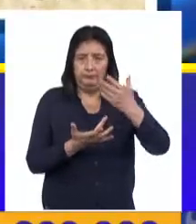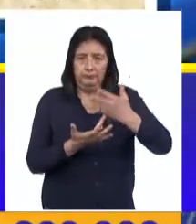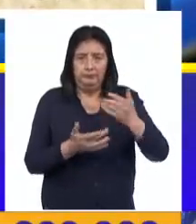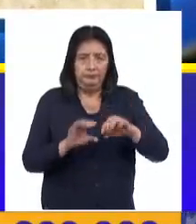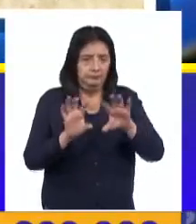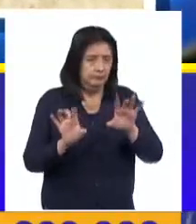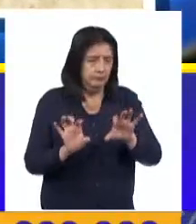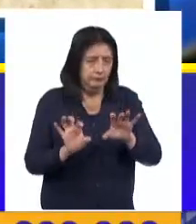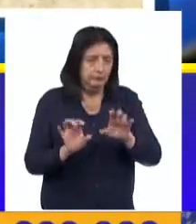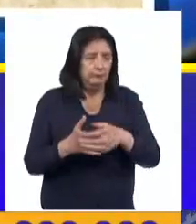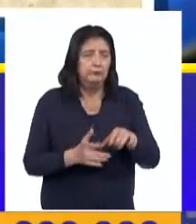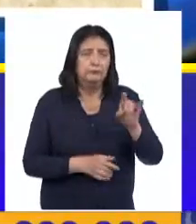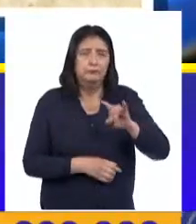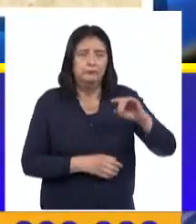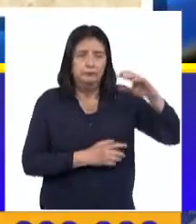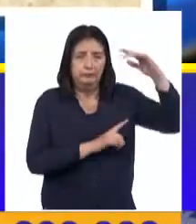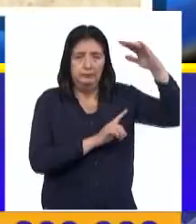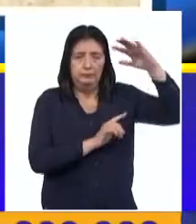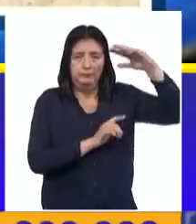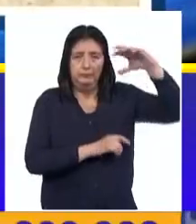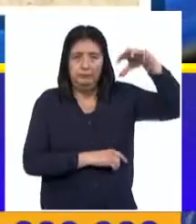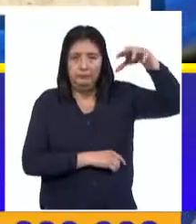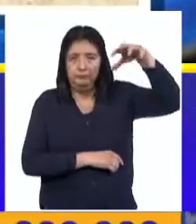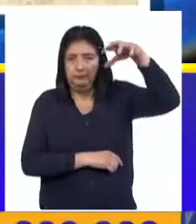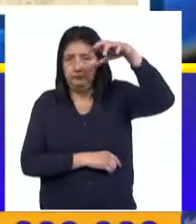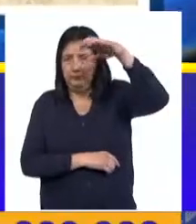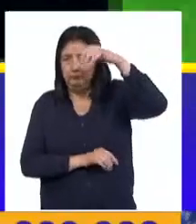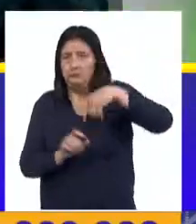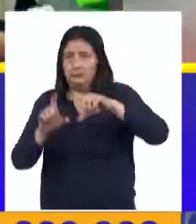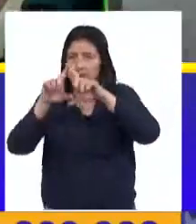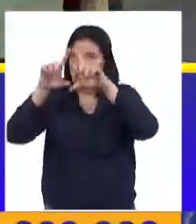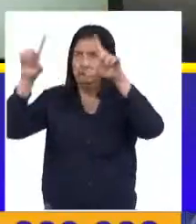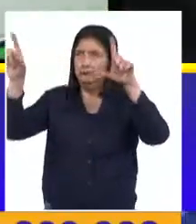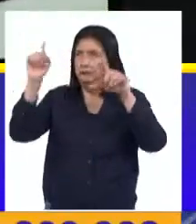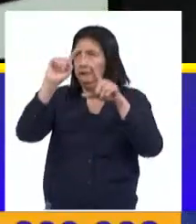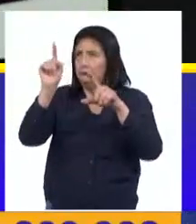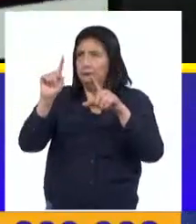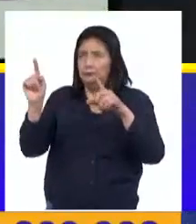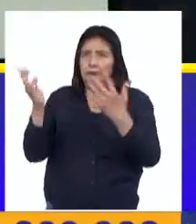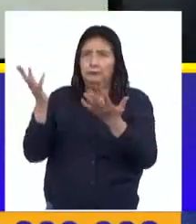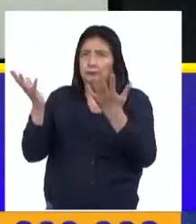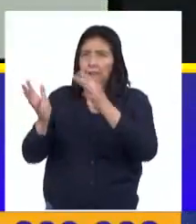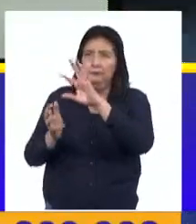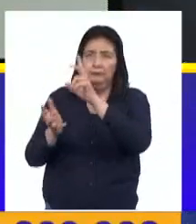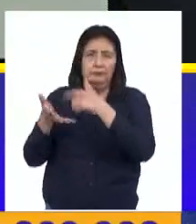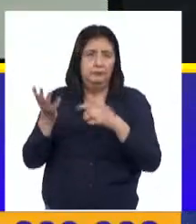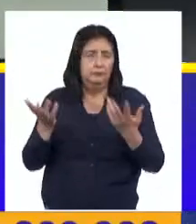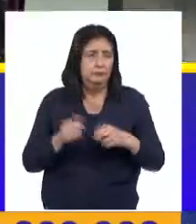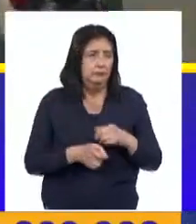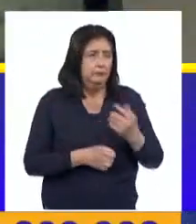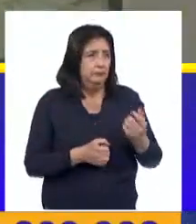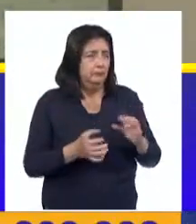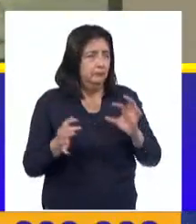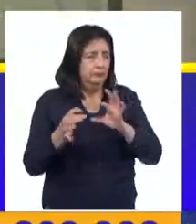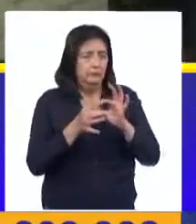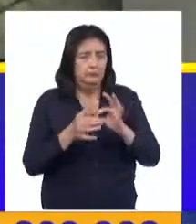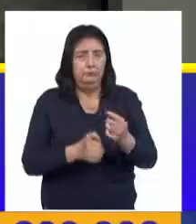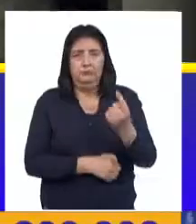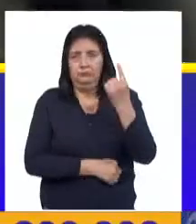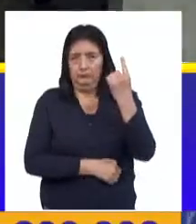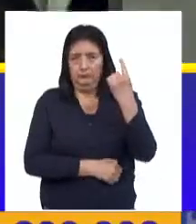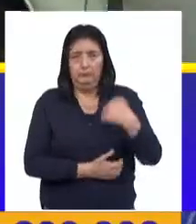que implica el uso de drones, de mapas del delito y de articulación bajo un solo comando de